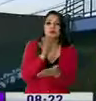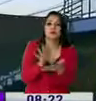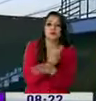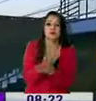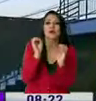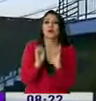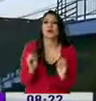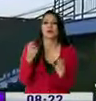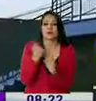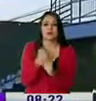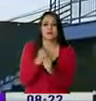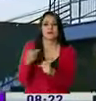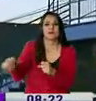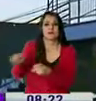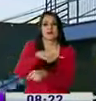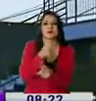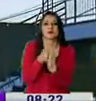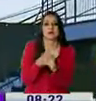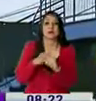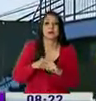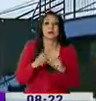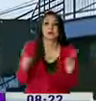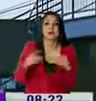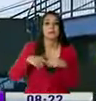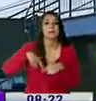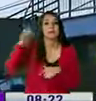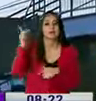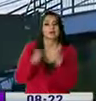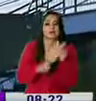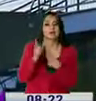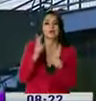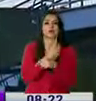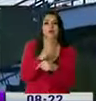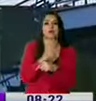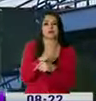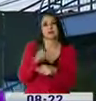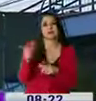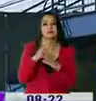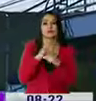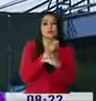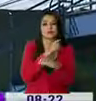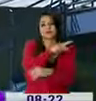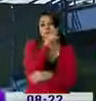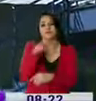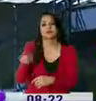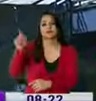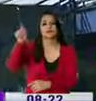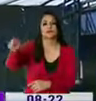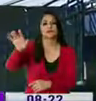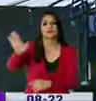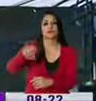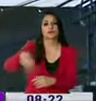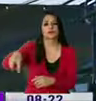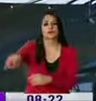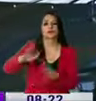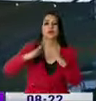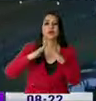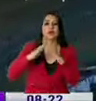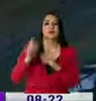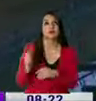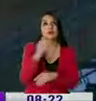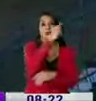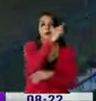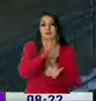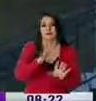los trabajos que estaban cerca. Sin embargo, la mayoría de personas usa mucho el transporte público para llegar hasta sus casas, que son muy, muy